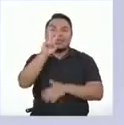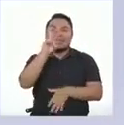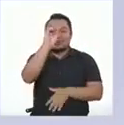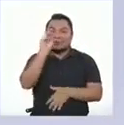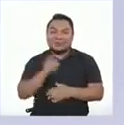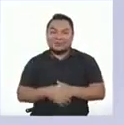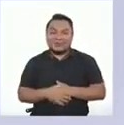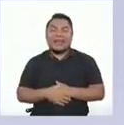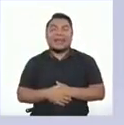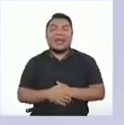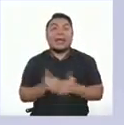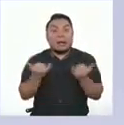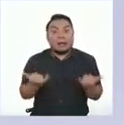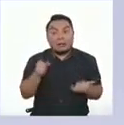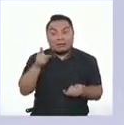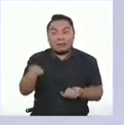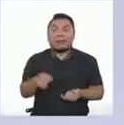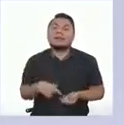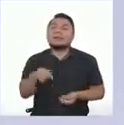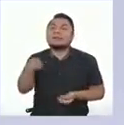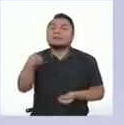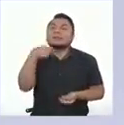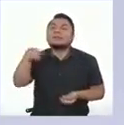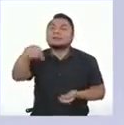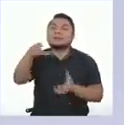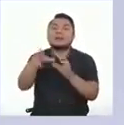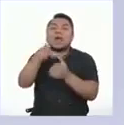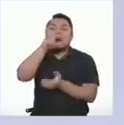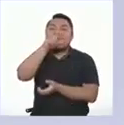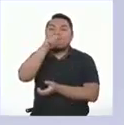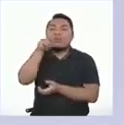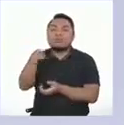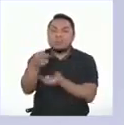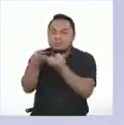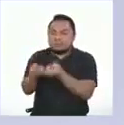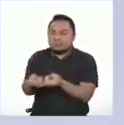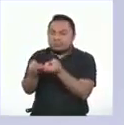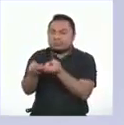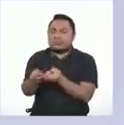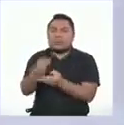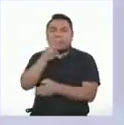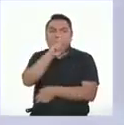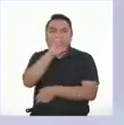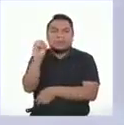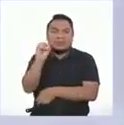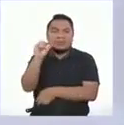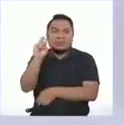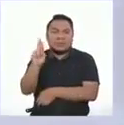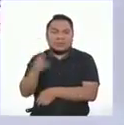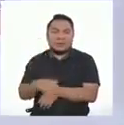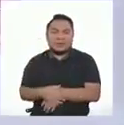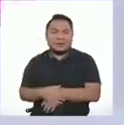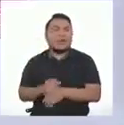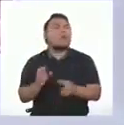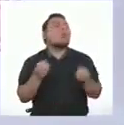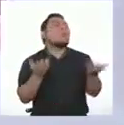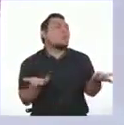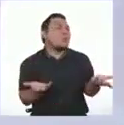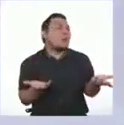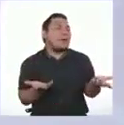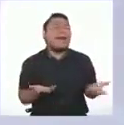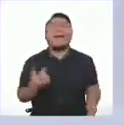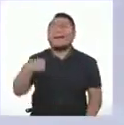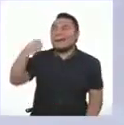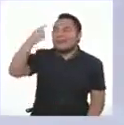la presa de carne de pollo de 200 gramos. ¿Cómo lo podemos representar? Se me ocurre que lo